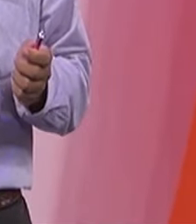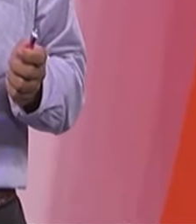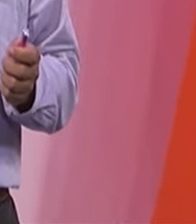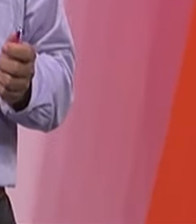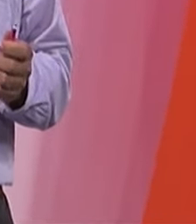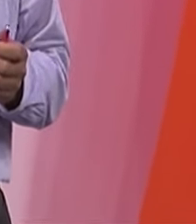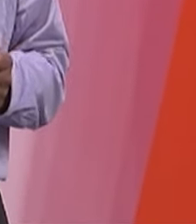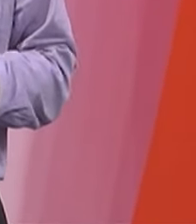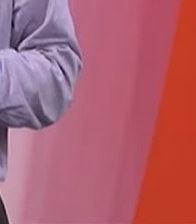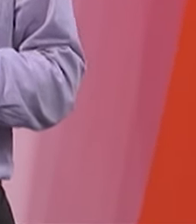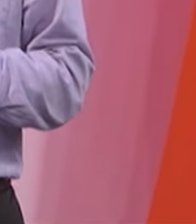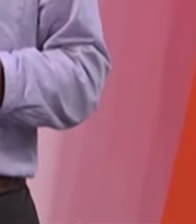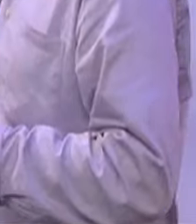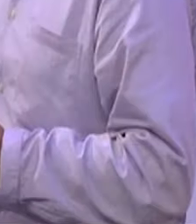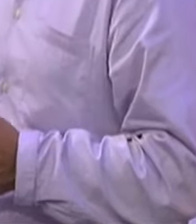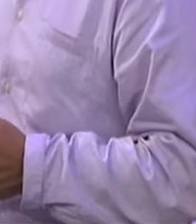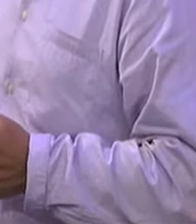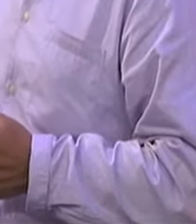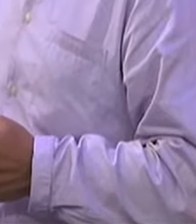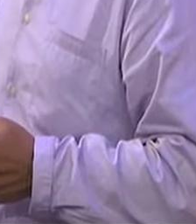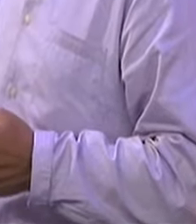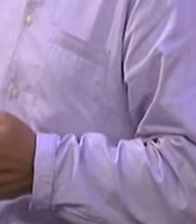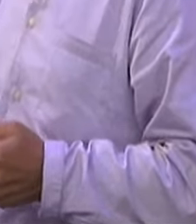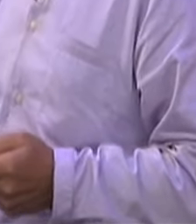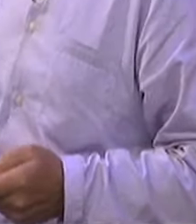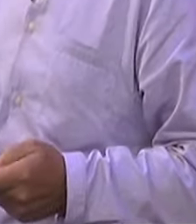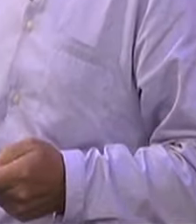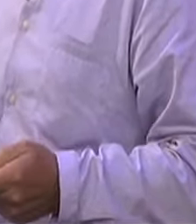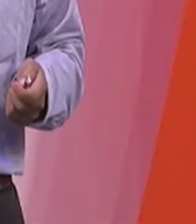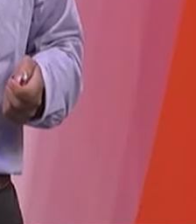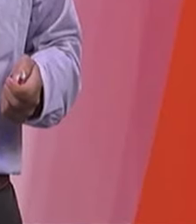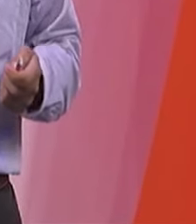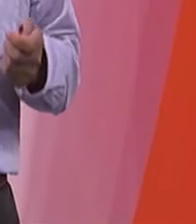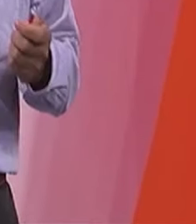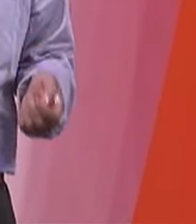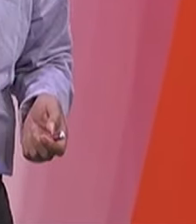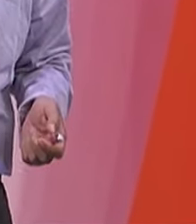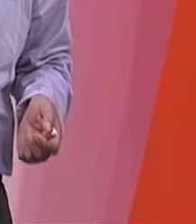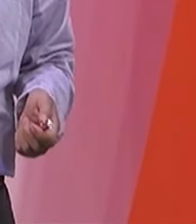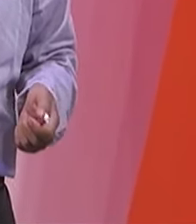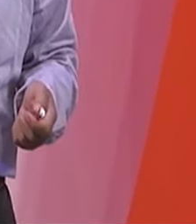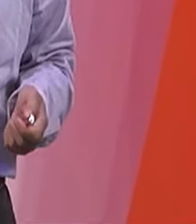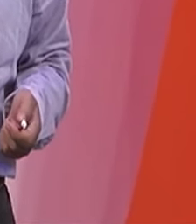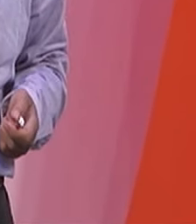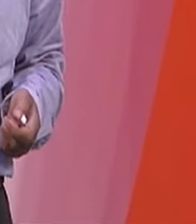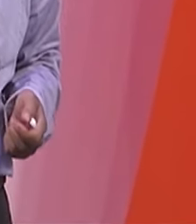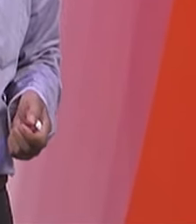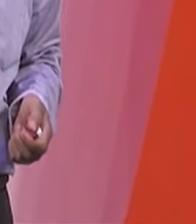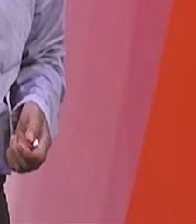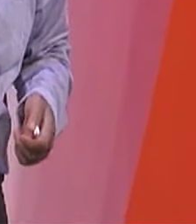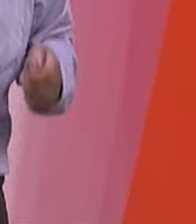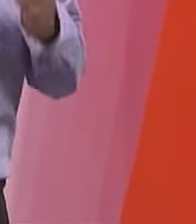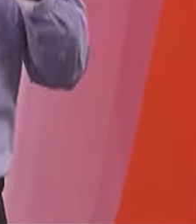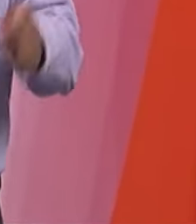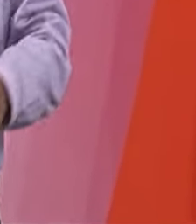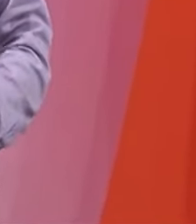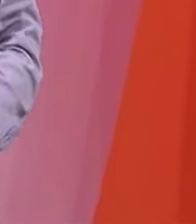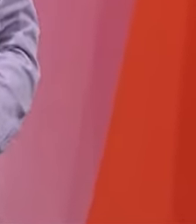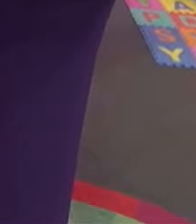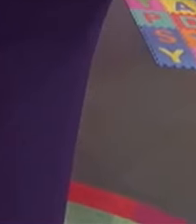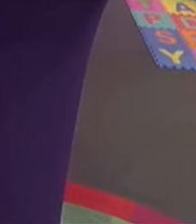lo que ustedes quieran y, por supuesto, compartan sus conocimientos con su familia, enriquezcanlo más. Muchísimas gracias.